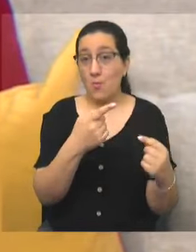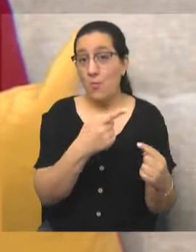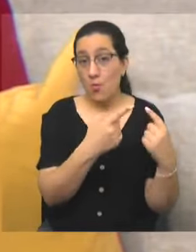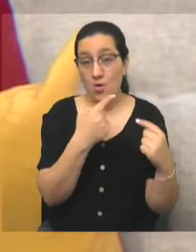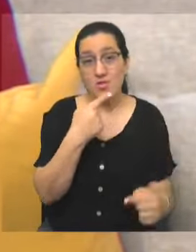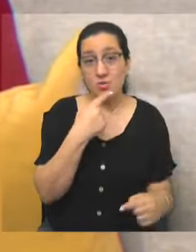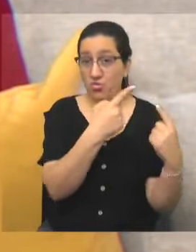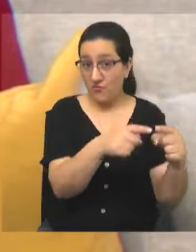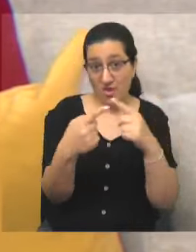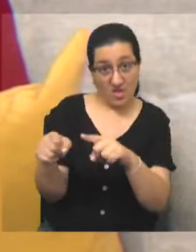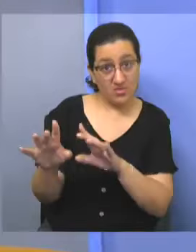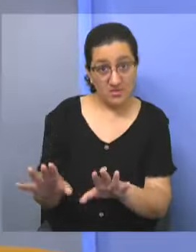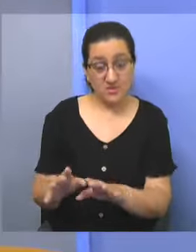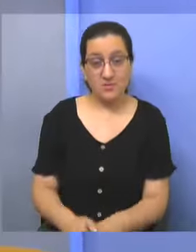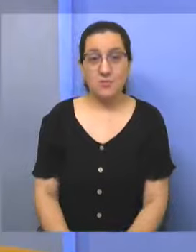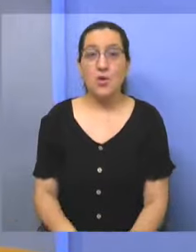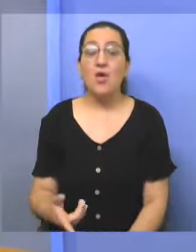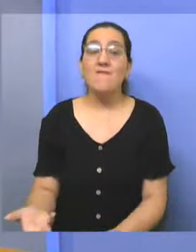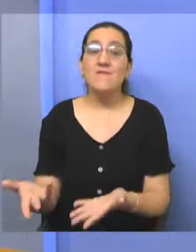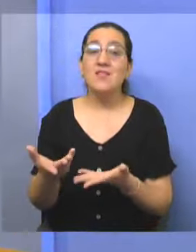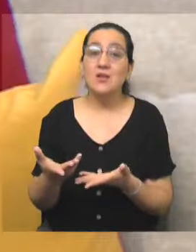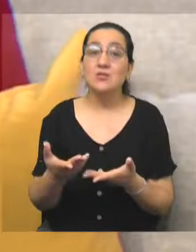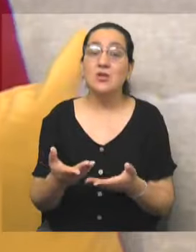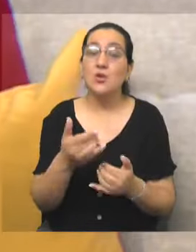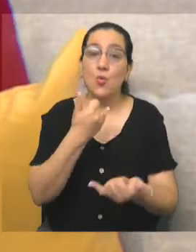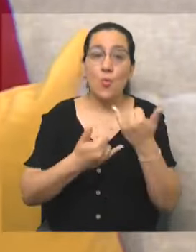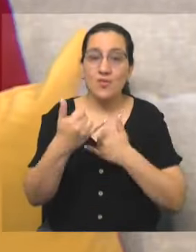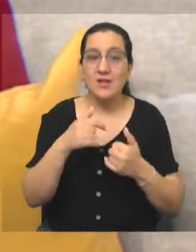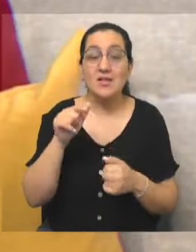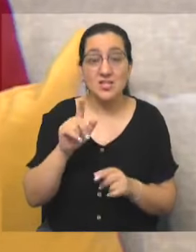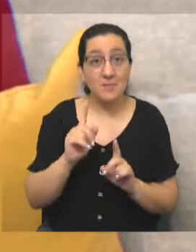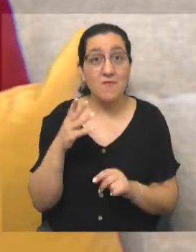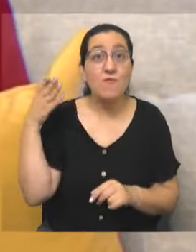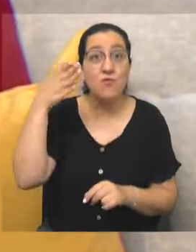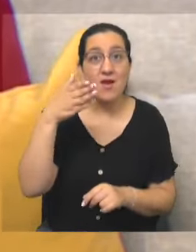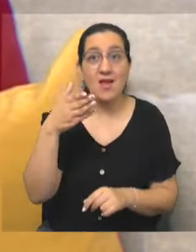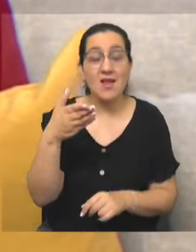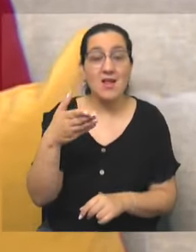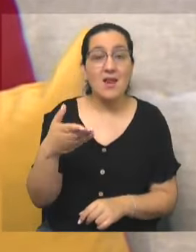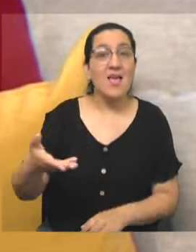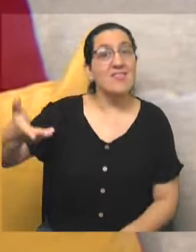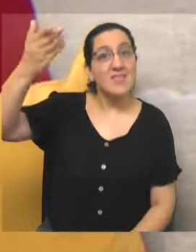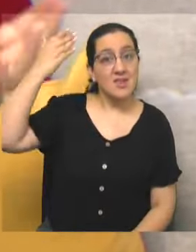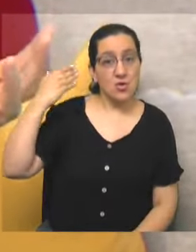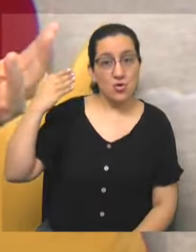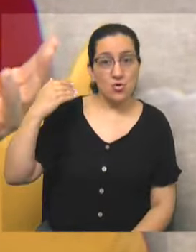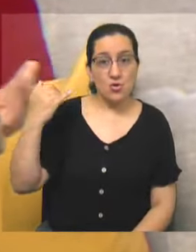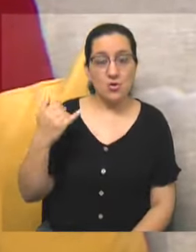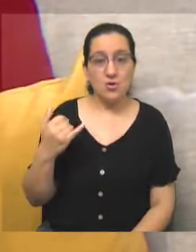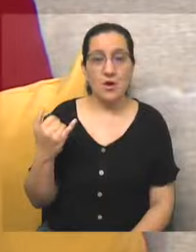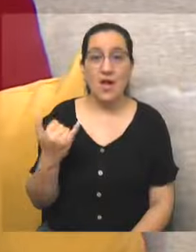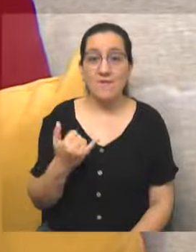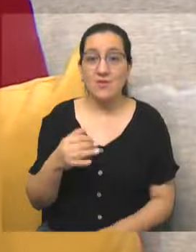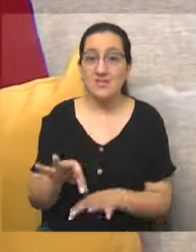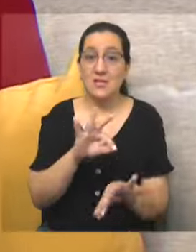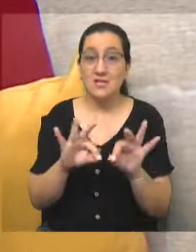ver también a Pilar ahí. Podemos invitarla a que venga a contarnos cosas. Es como histórica, porque ella estuvo en la anterior también, que eran como 18 los moderadores, ¿no? Sí. Había una selección de moderadores.